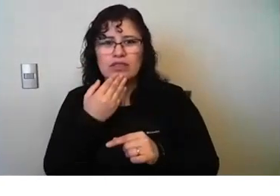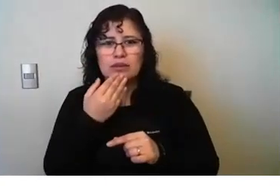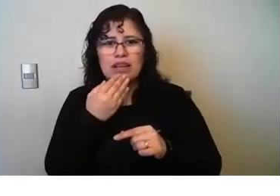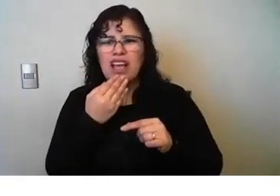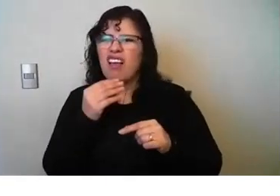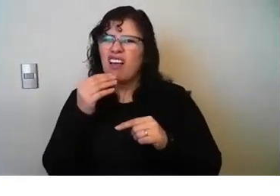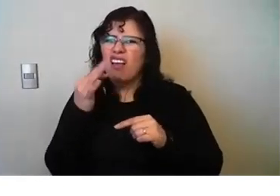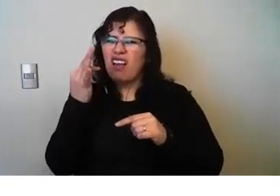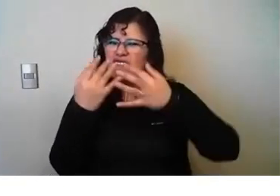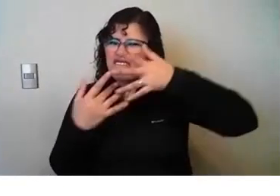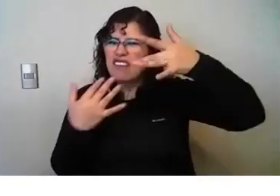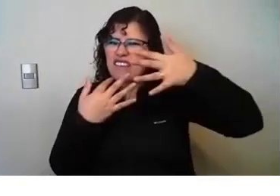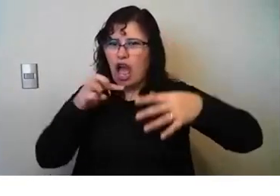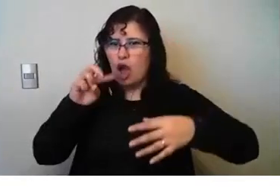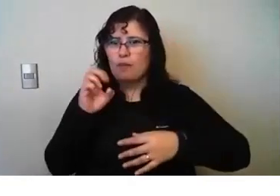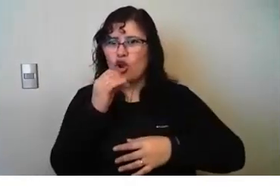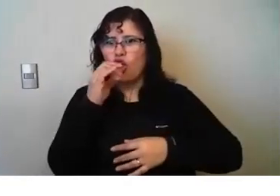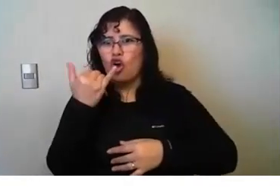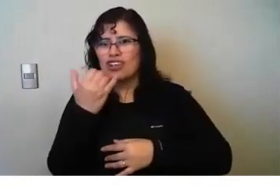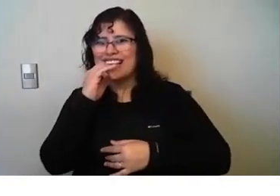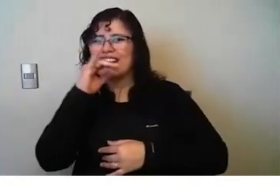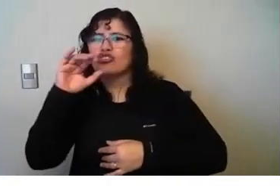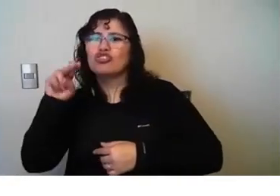para que tengan una referencia.